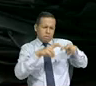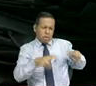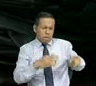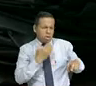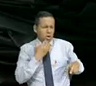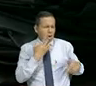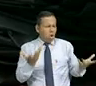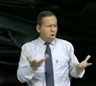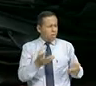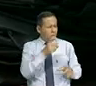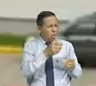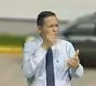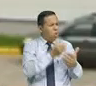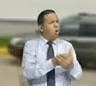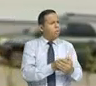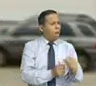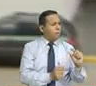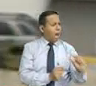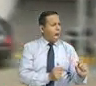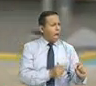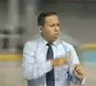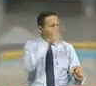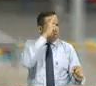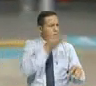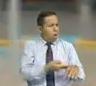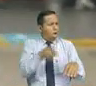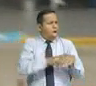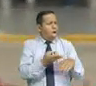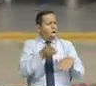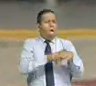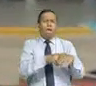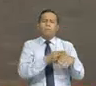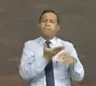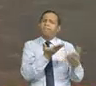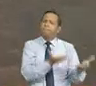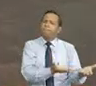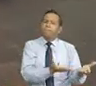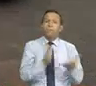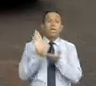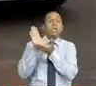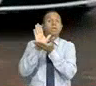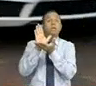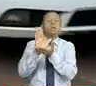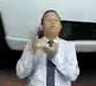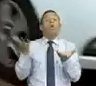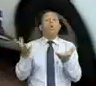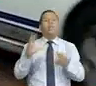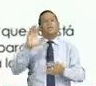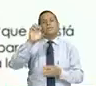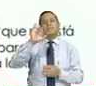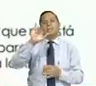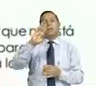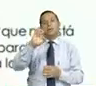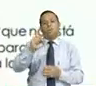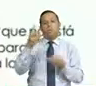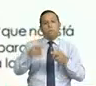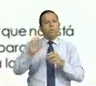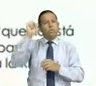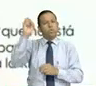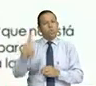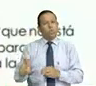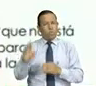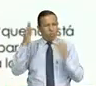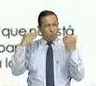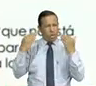personas fallecidas, específicamente para el Hospital IES Ceibos y Guasmo Sur en Guayaquil. Aquellos exámenes internos